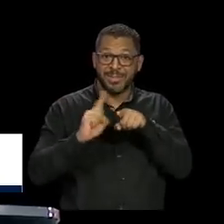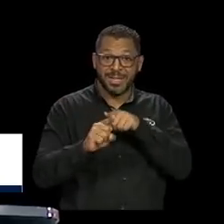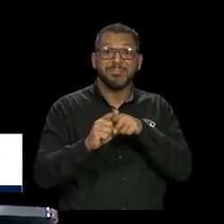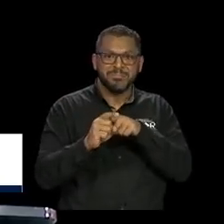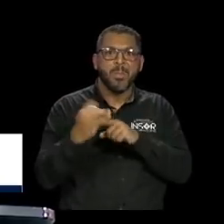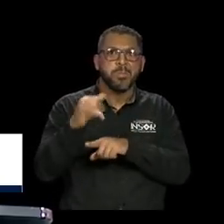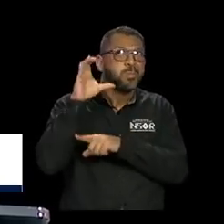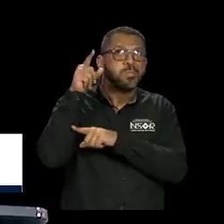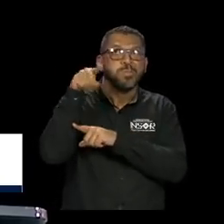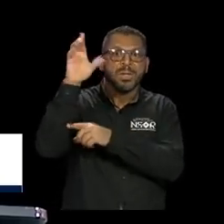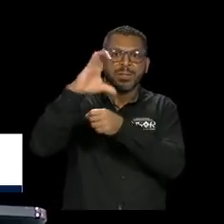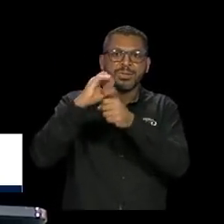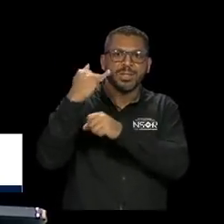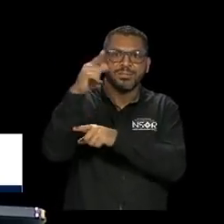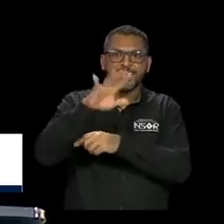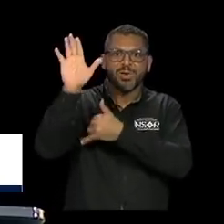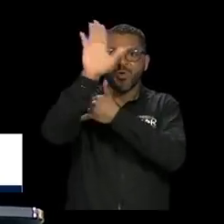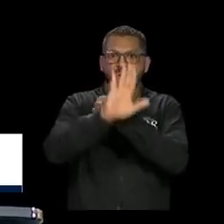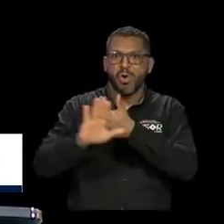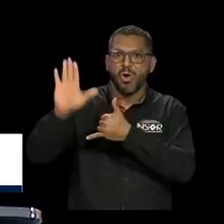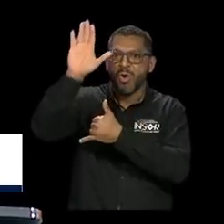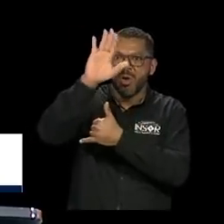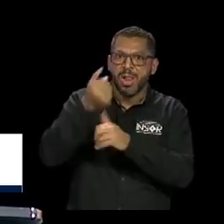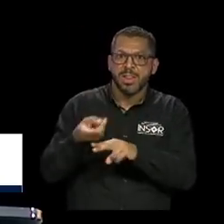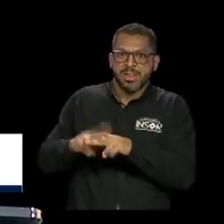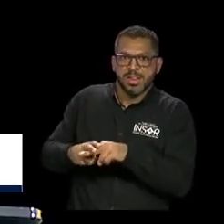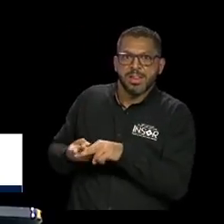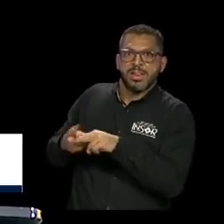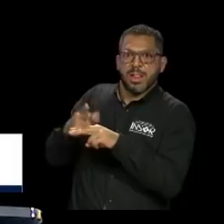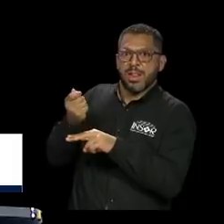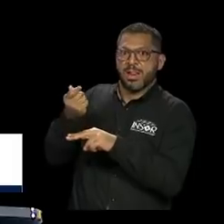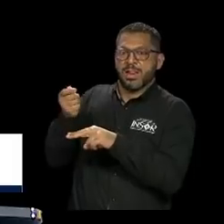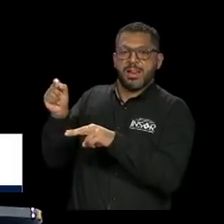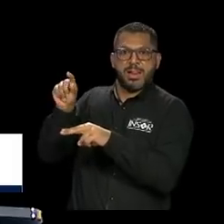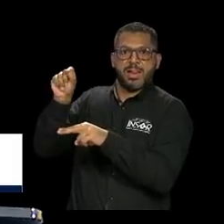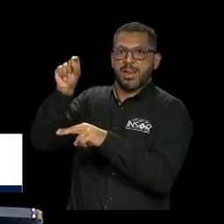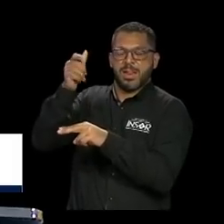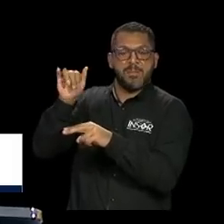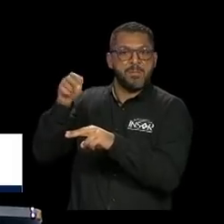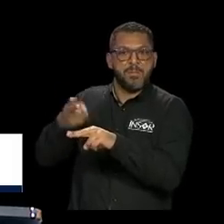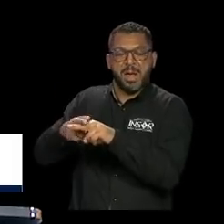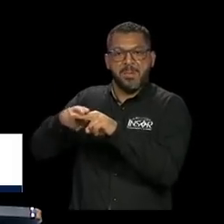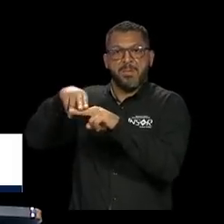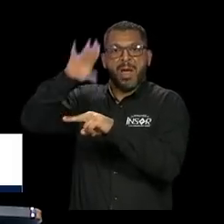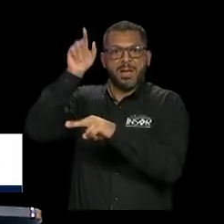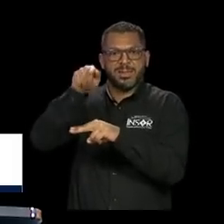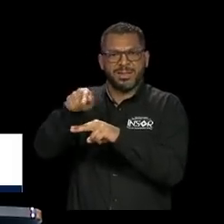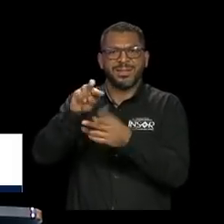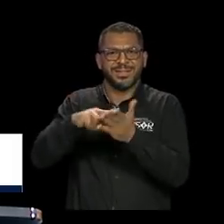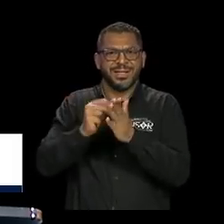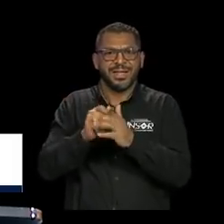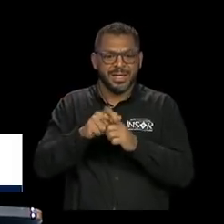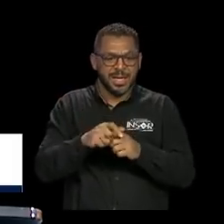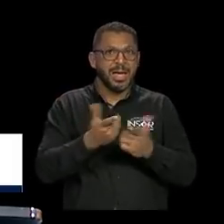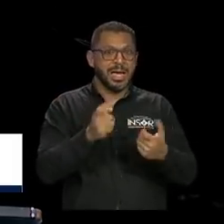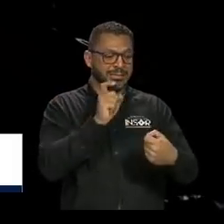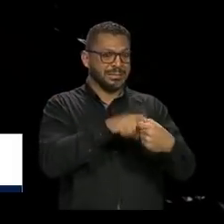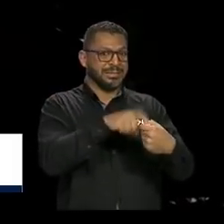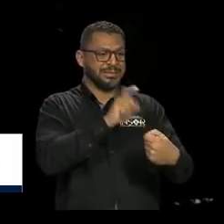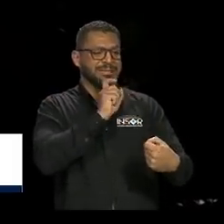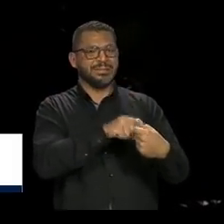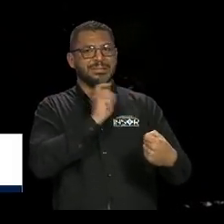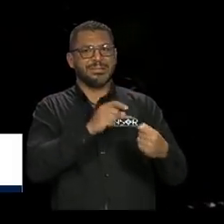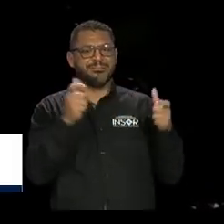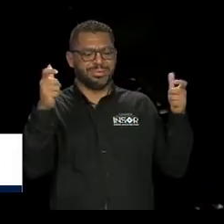mayoría de las ciudades del país costos crecientes que elevan tarifas bajan la demanda esa es la